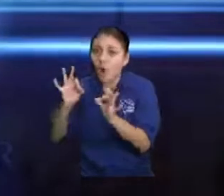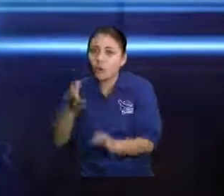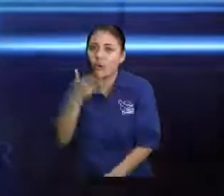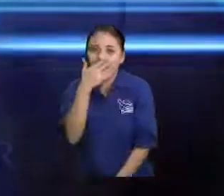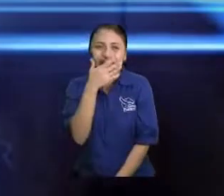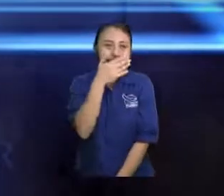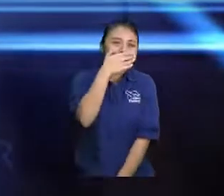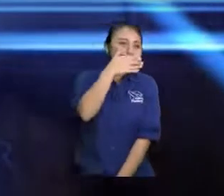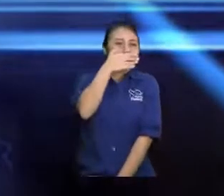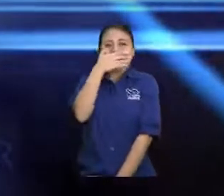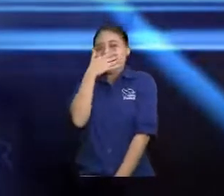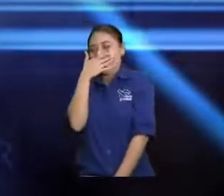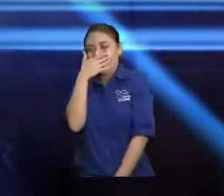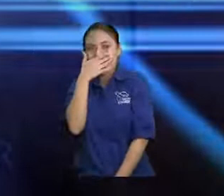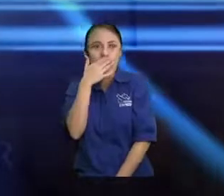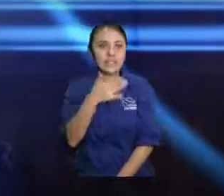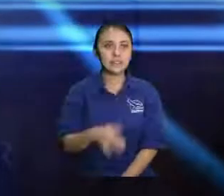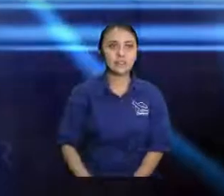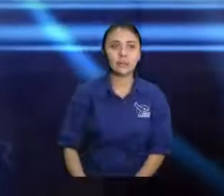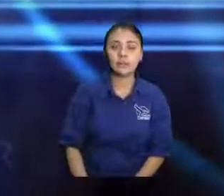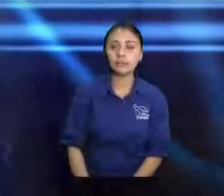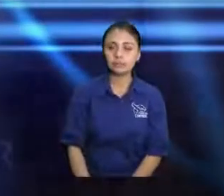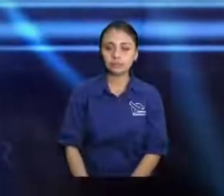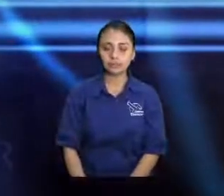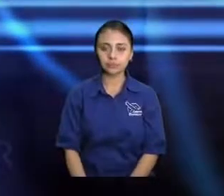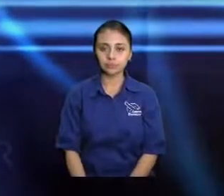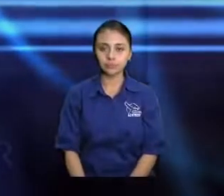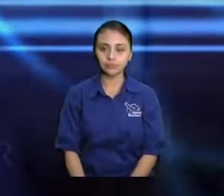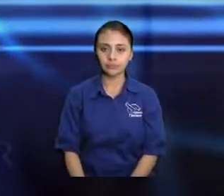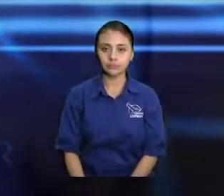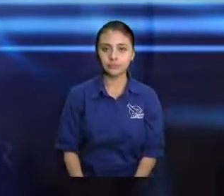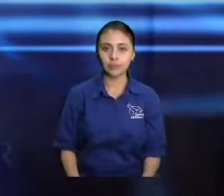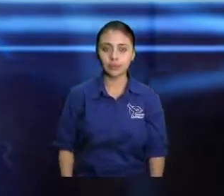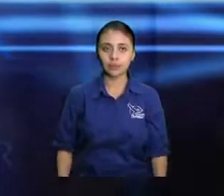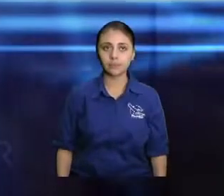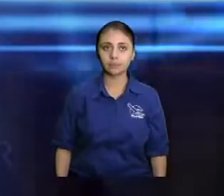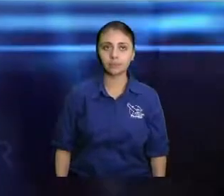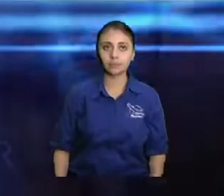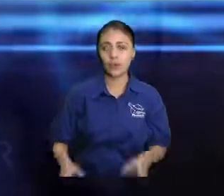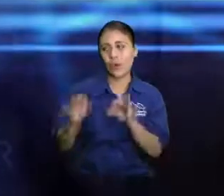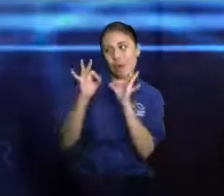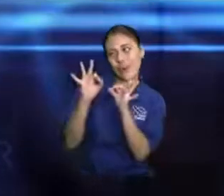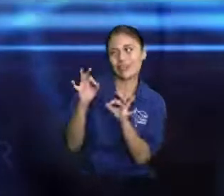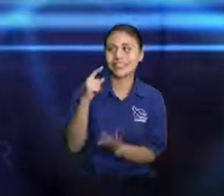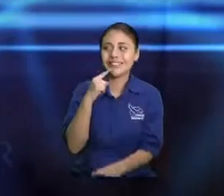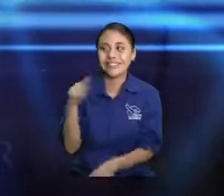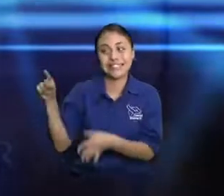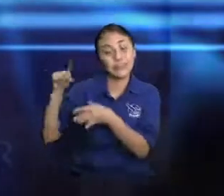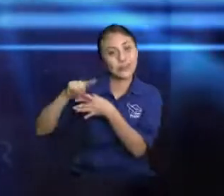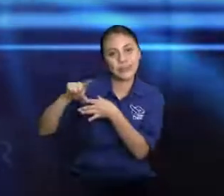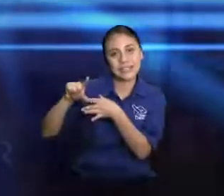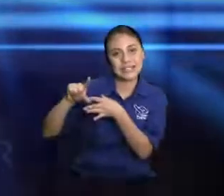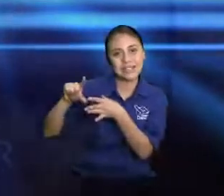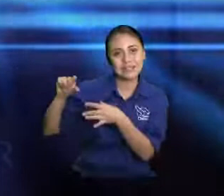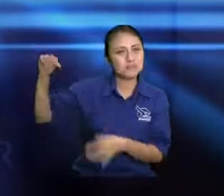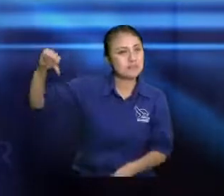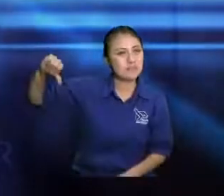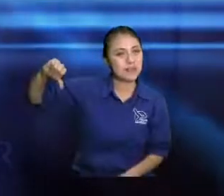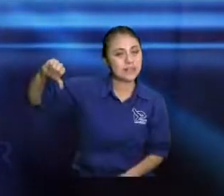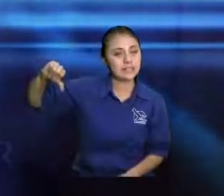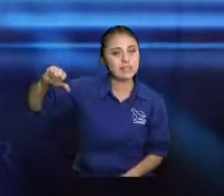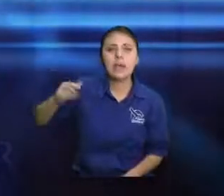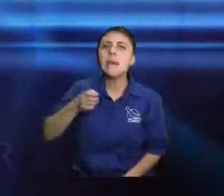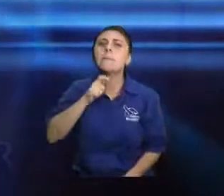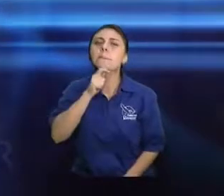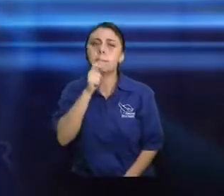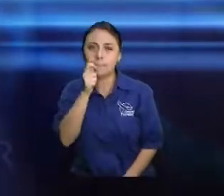burlarse o escarnecer o ser sarcásticos, apreciemos las